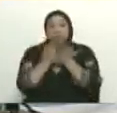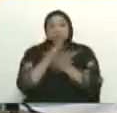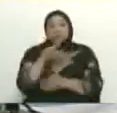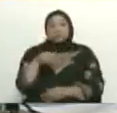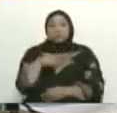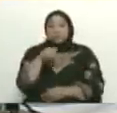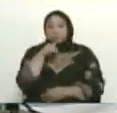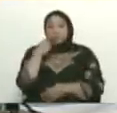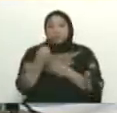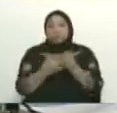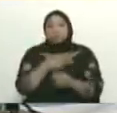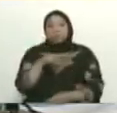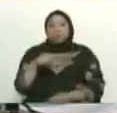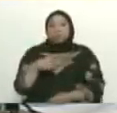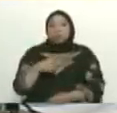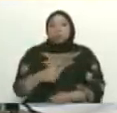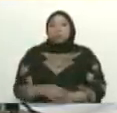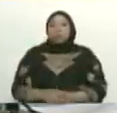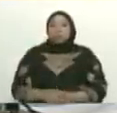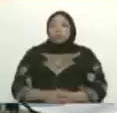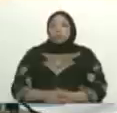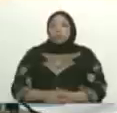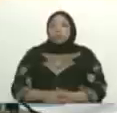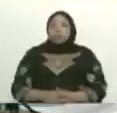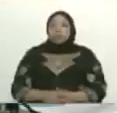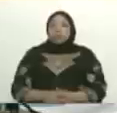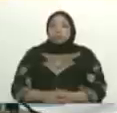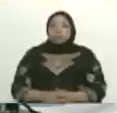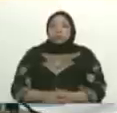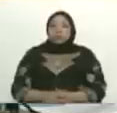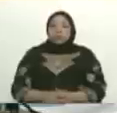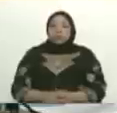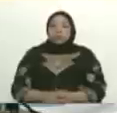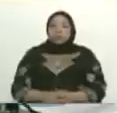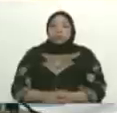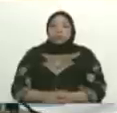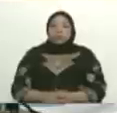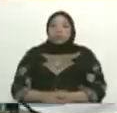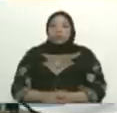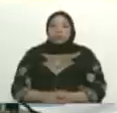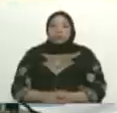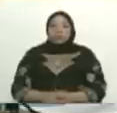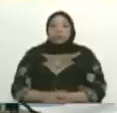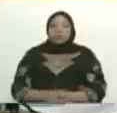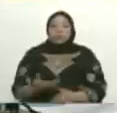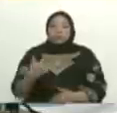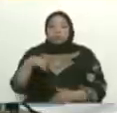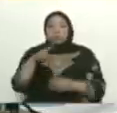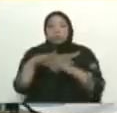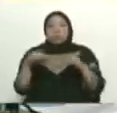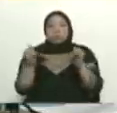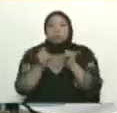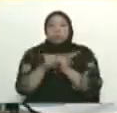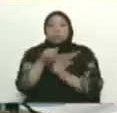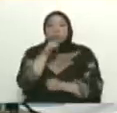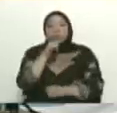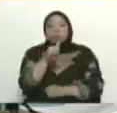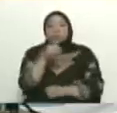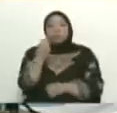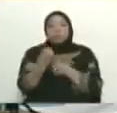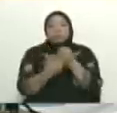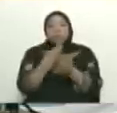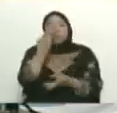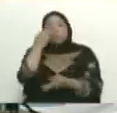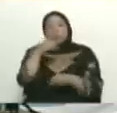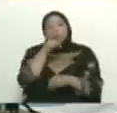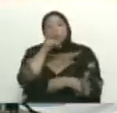porque les ordenaron que tenían que participar en elecciones, del mismo modo que les ordenaron en el año